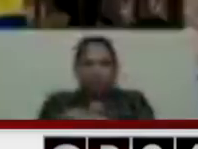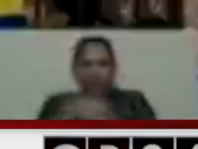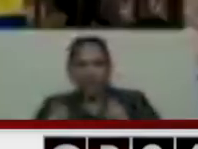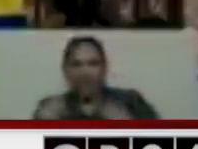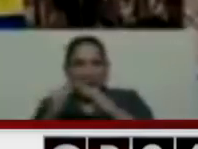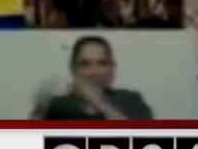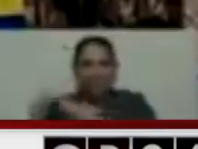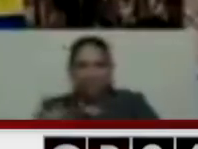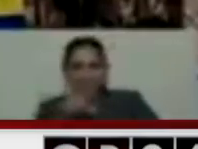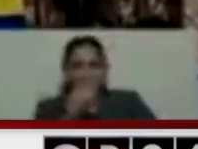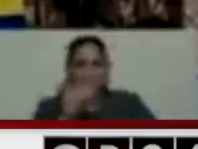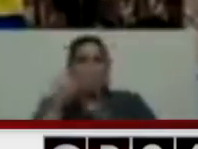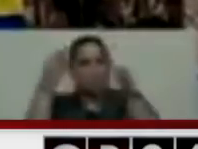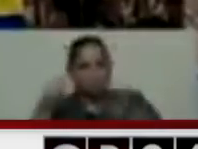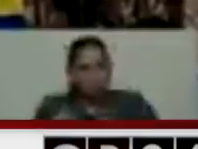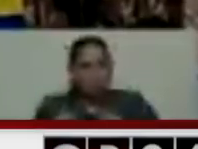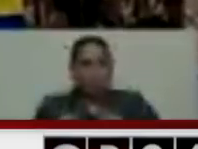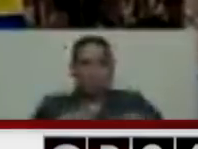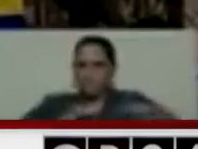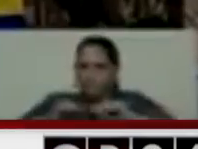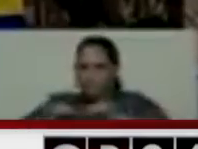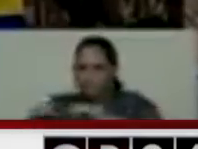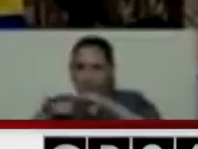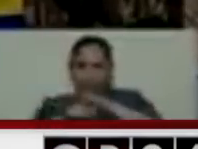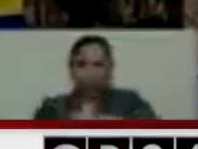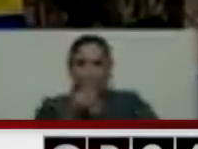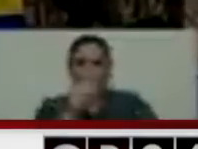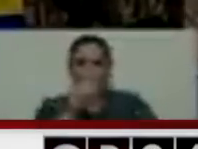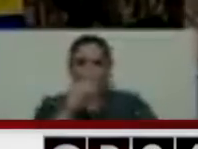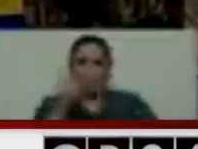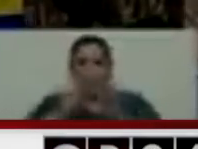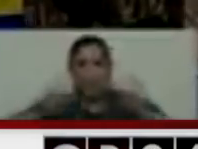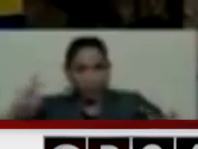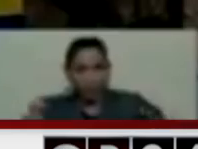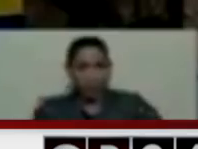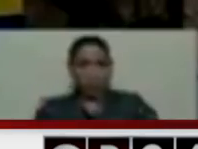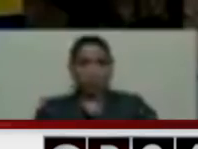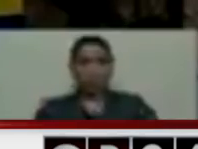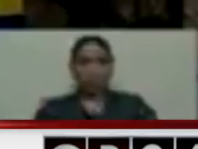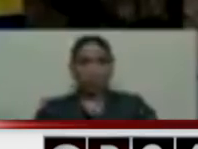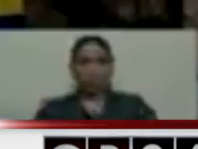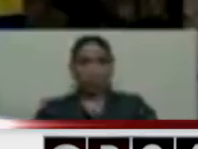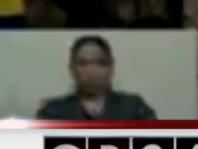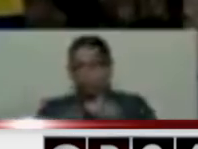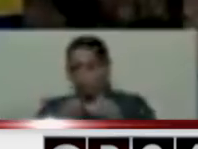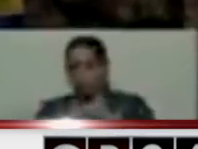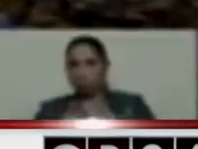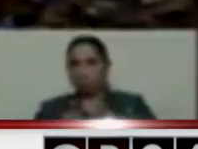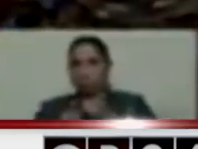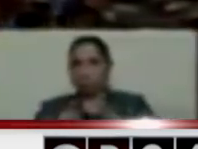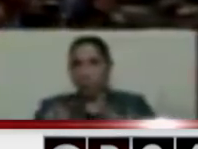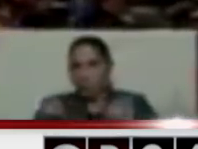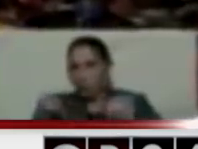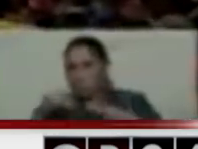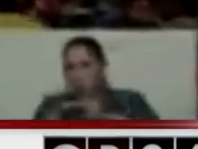de niños que están muriendo de hambre, de mujeres en la calle pidiendo por clemencia, un poquito de medicina para un paciente, que unos hombres como